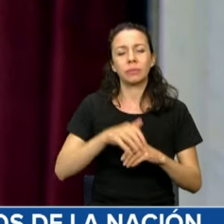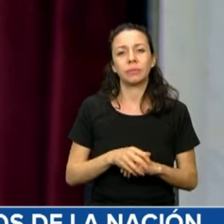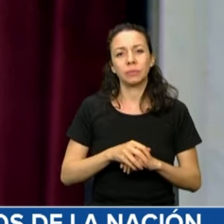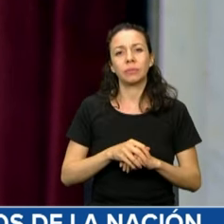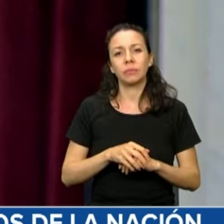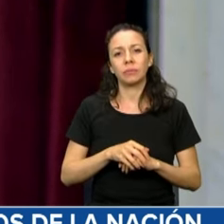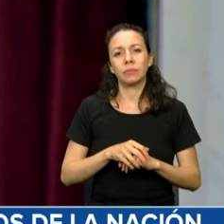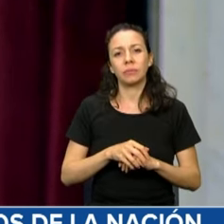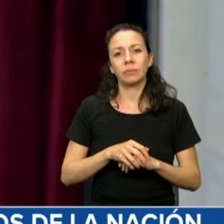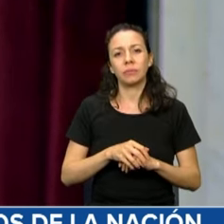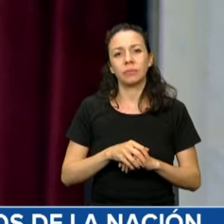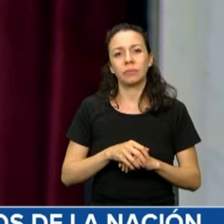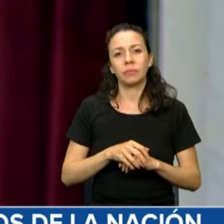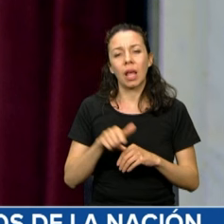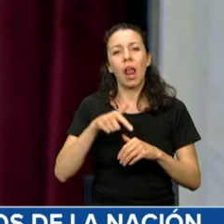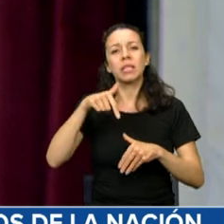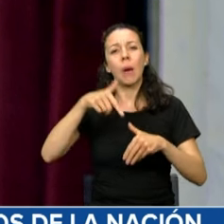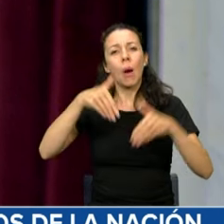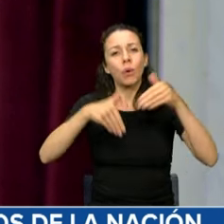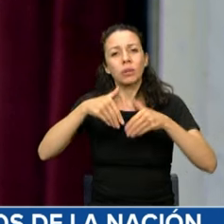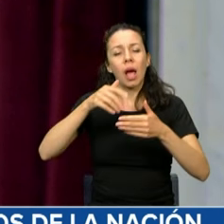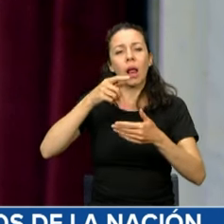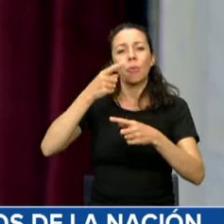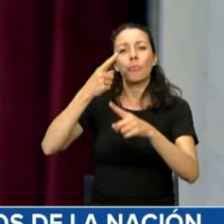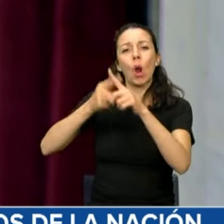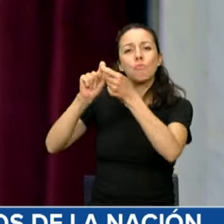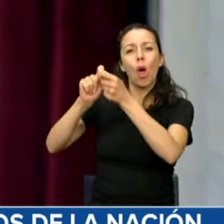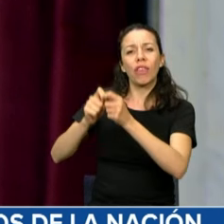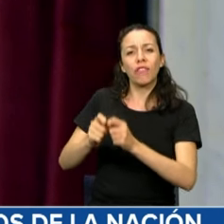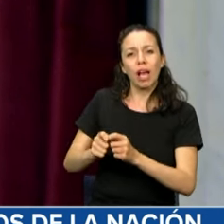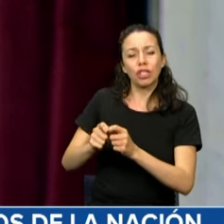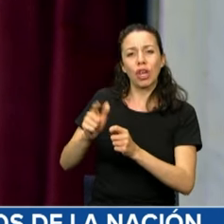votar la aceptación de las modificaciones